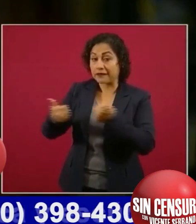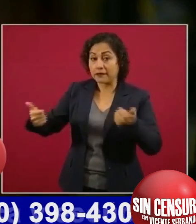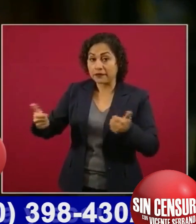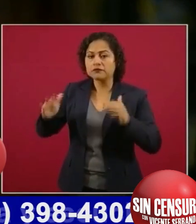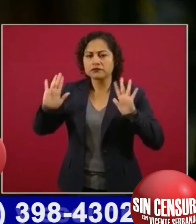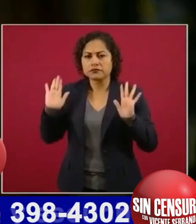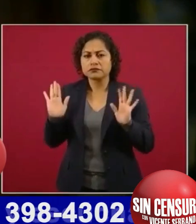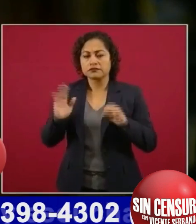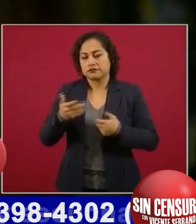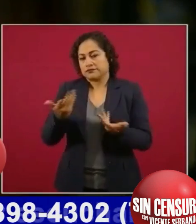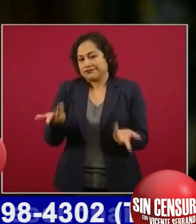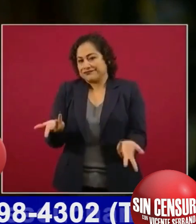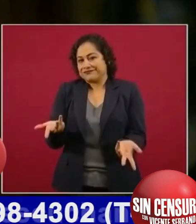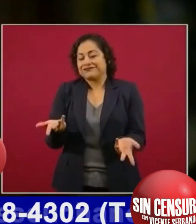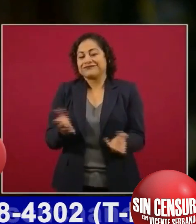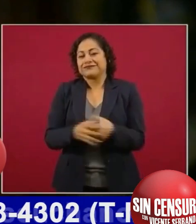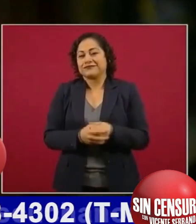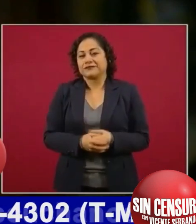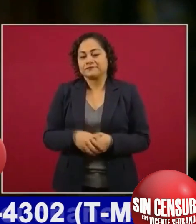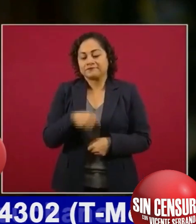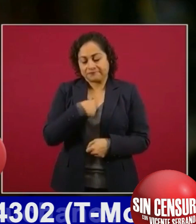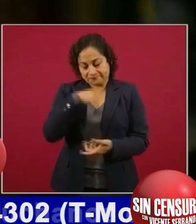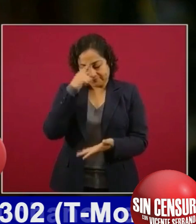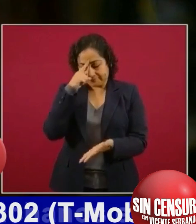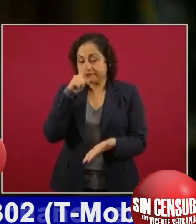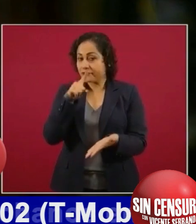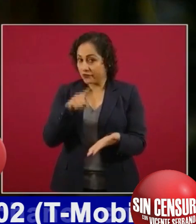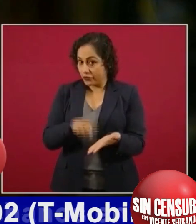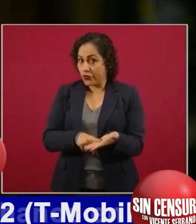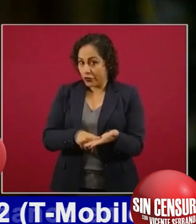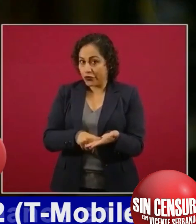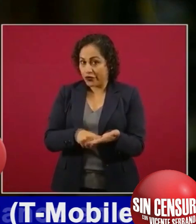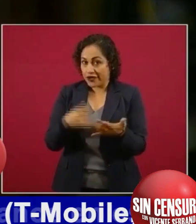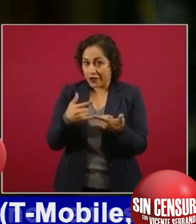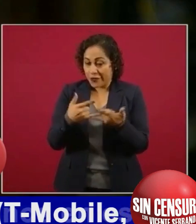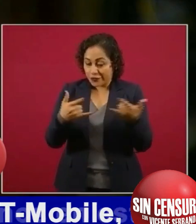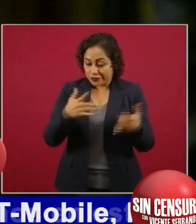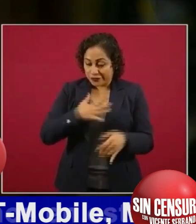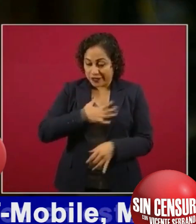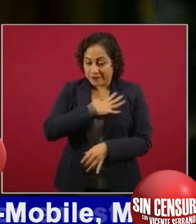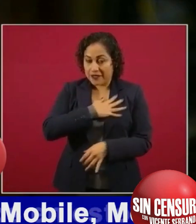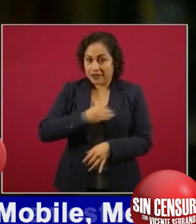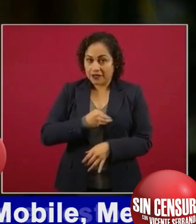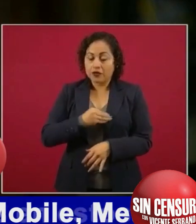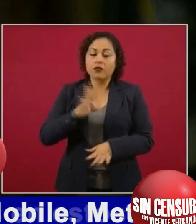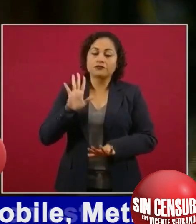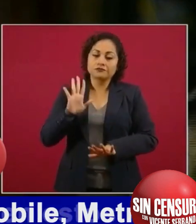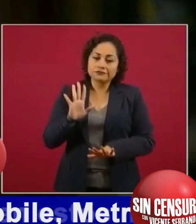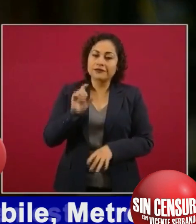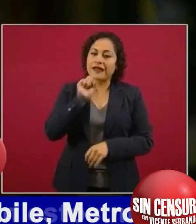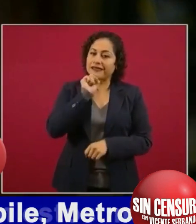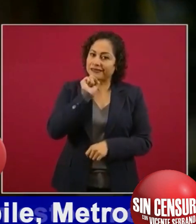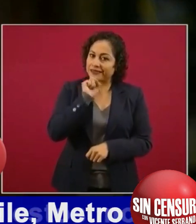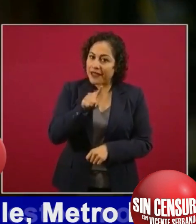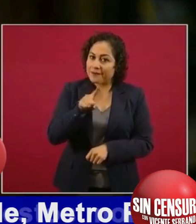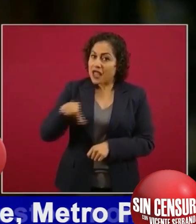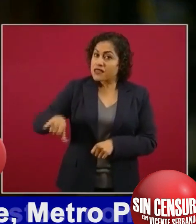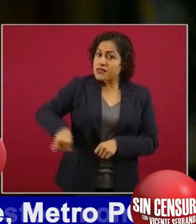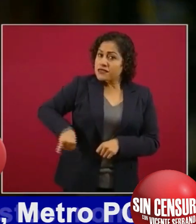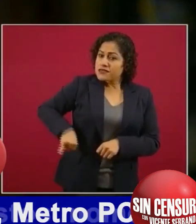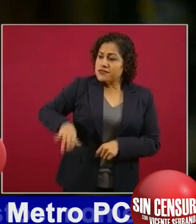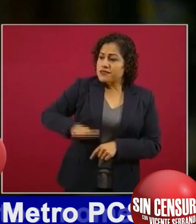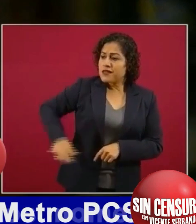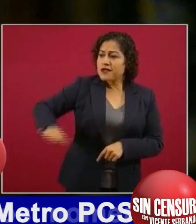yo creo que este caso tiene que ver también con voluntad política. Y bueno, por